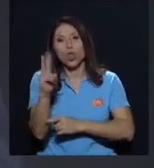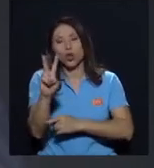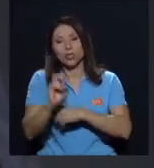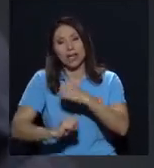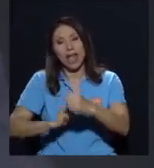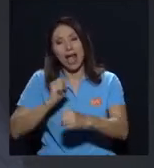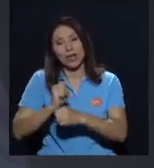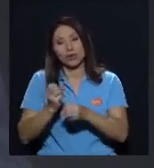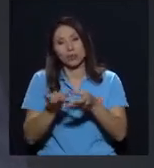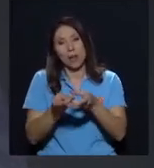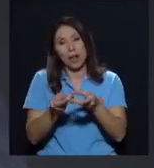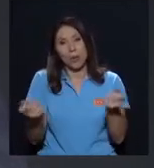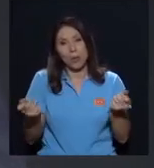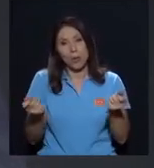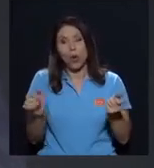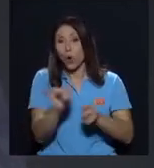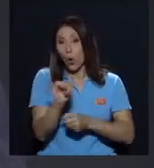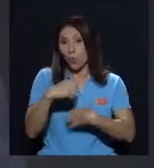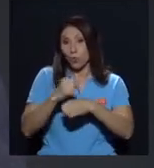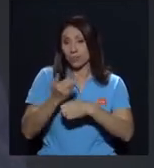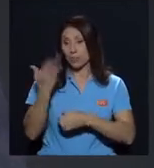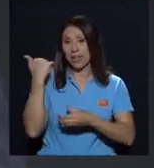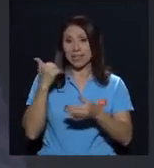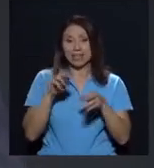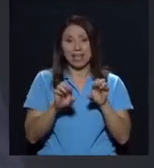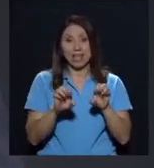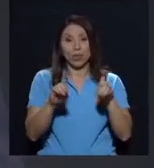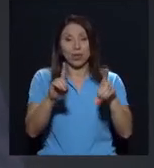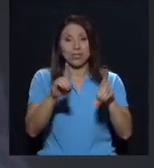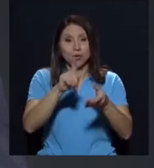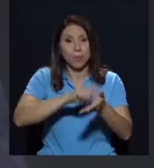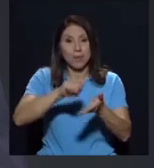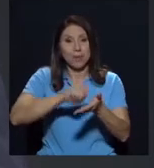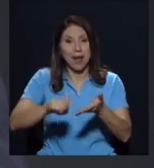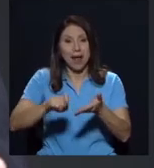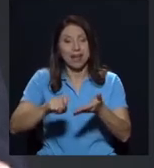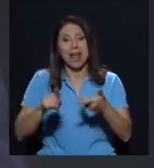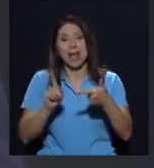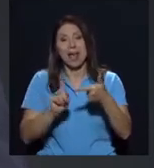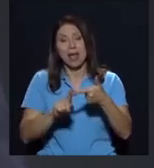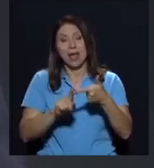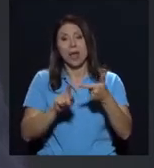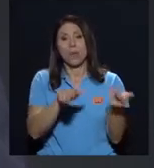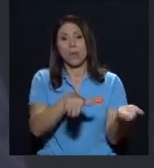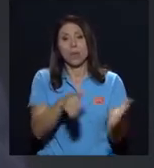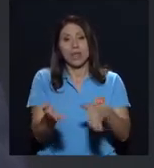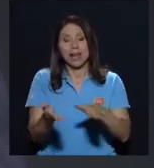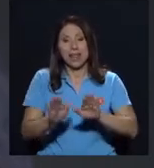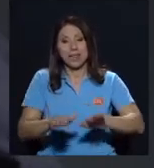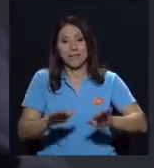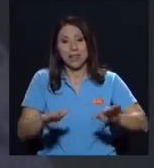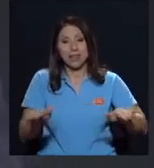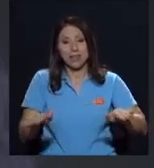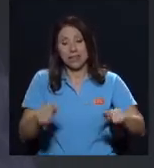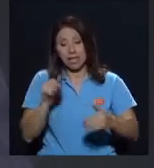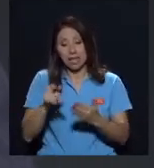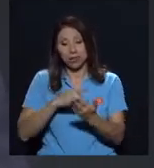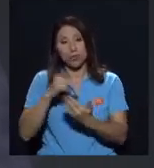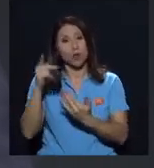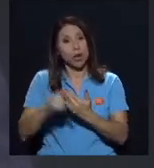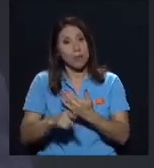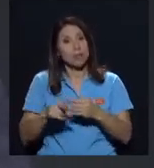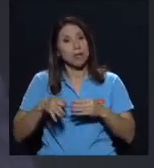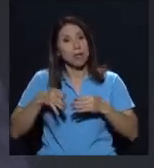hicimos con la educación primaria como en mortalidad infantil que fueron programas que se mantuvieron durante